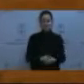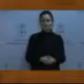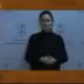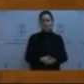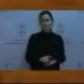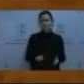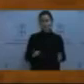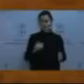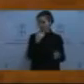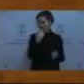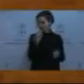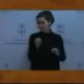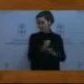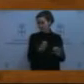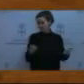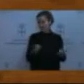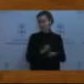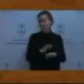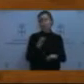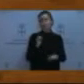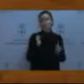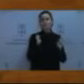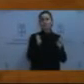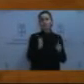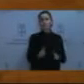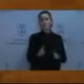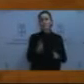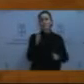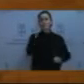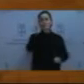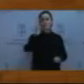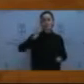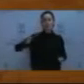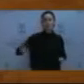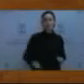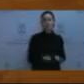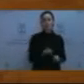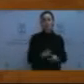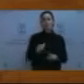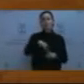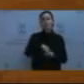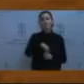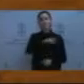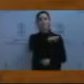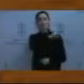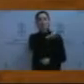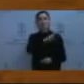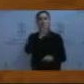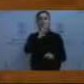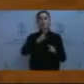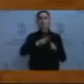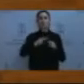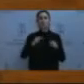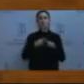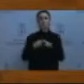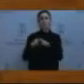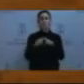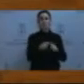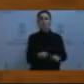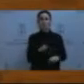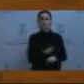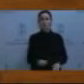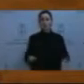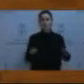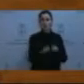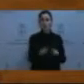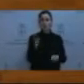nada o casi nada para favorecer que las mujeres se inscriban en el registro de titularidad compartida. Porque, repito, solo lo